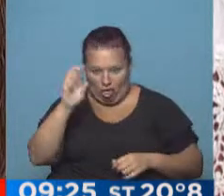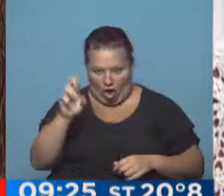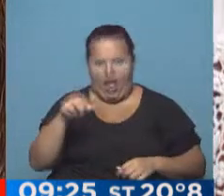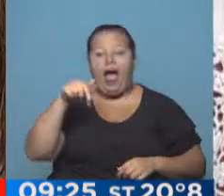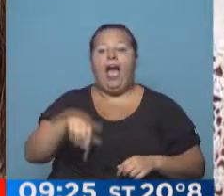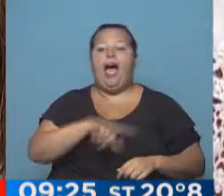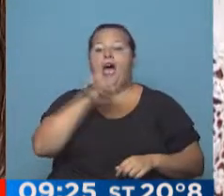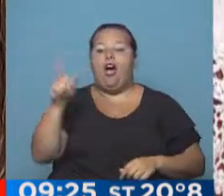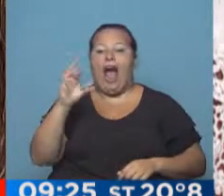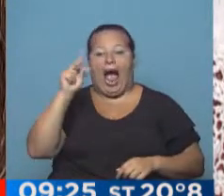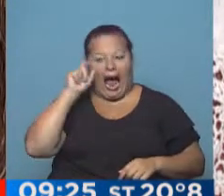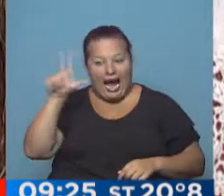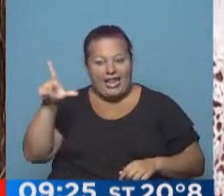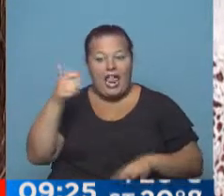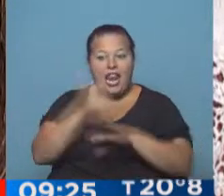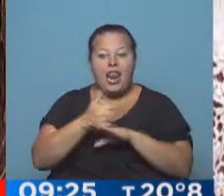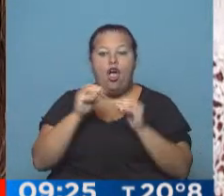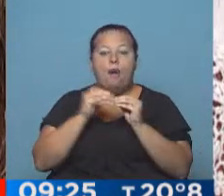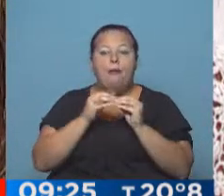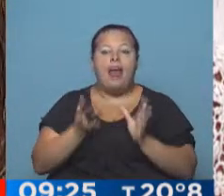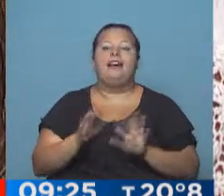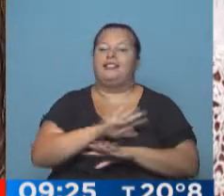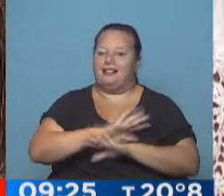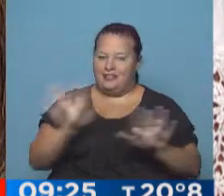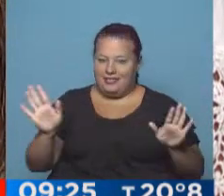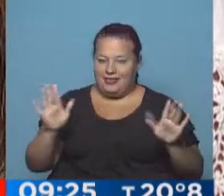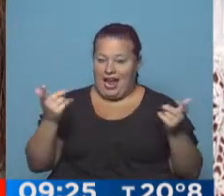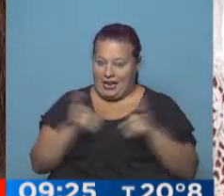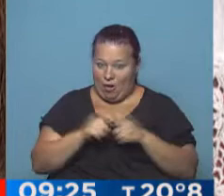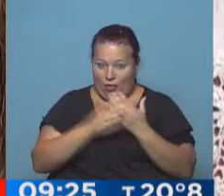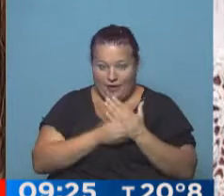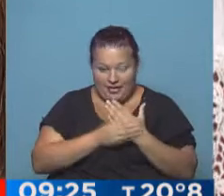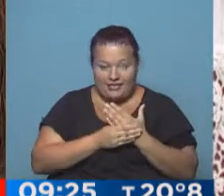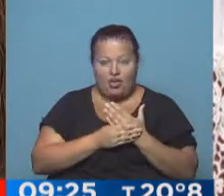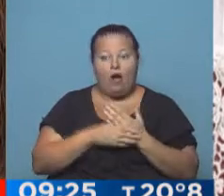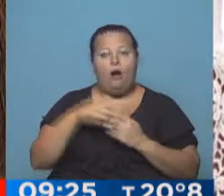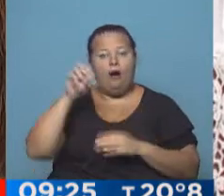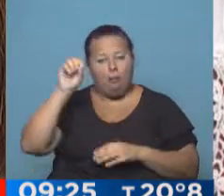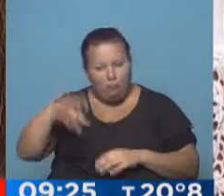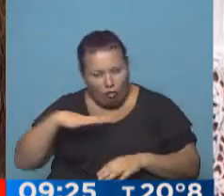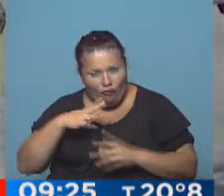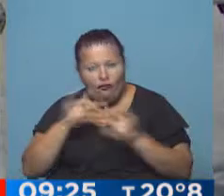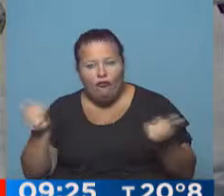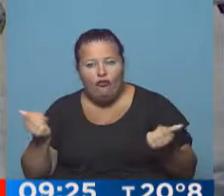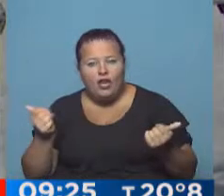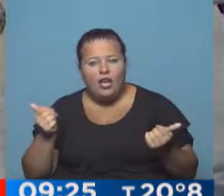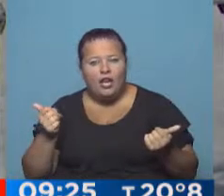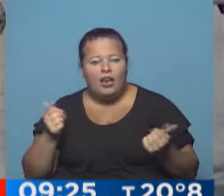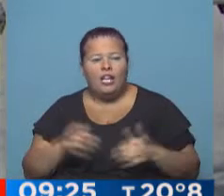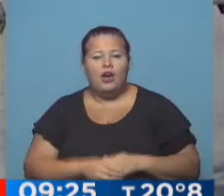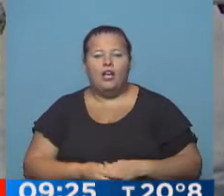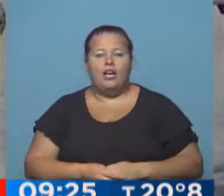Ahora nos vamos con Ariel Majirena porque ya se llevó a cabo la reunión de gabinete. ¿Está todavía o terminó?